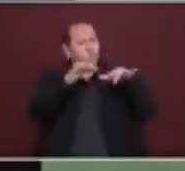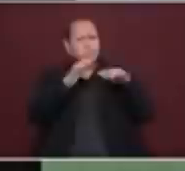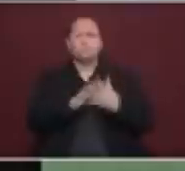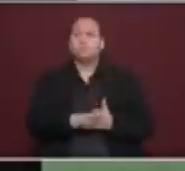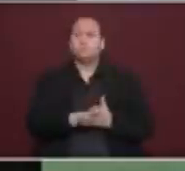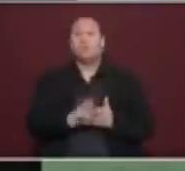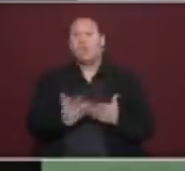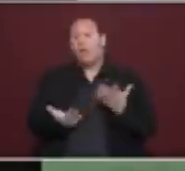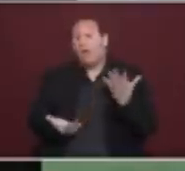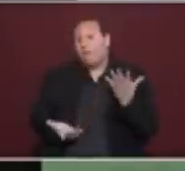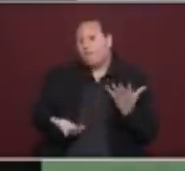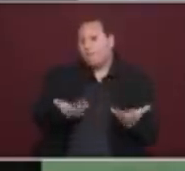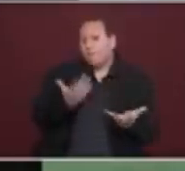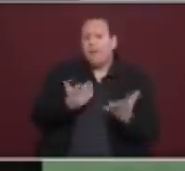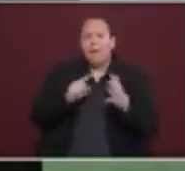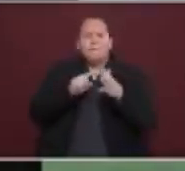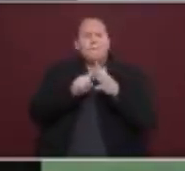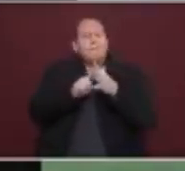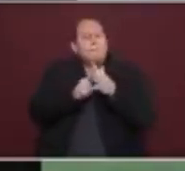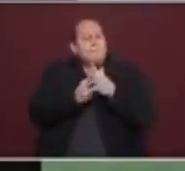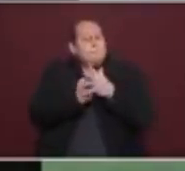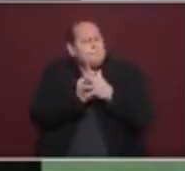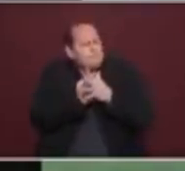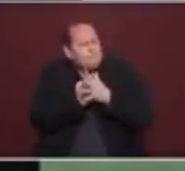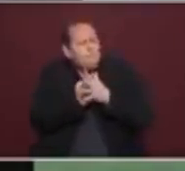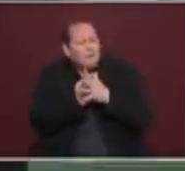una primera etapa